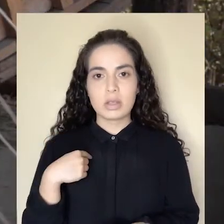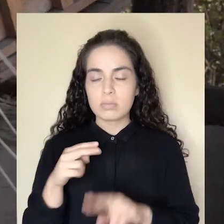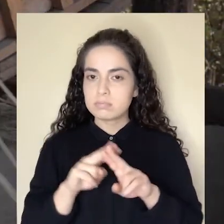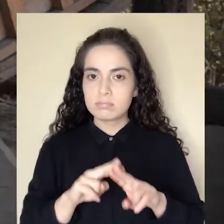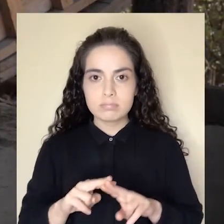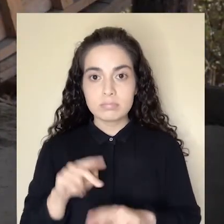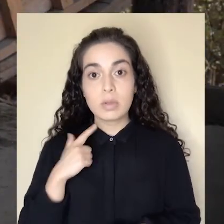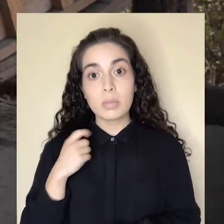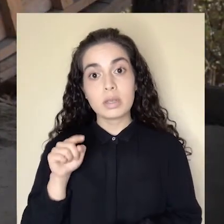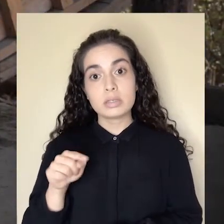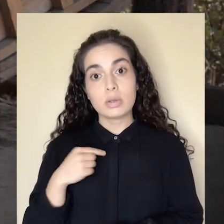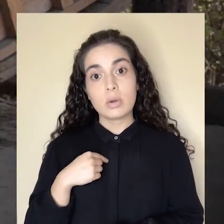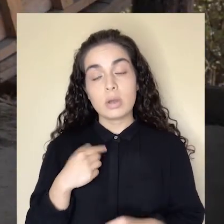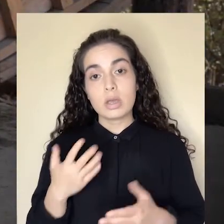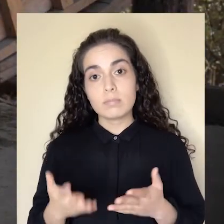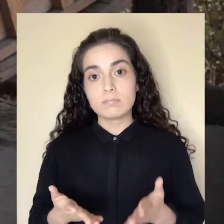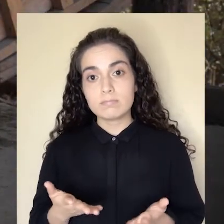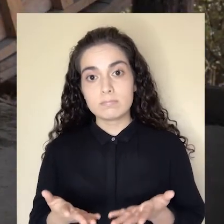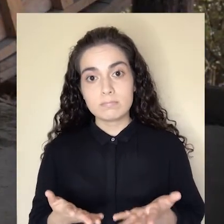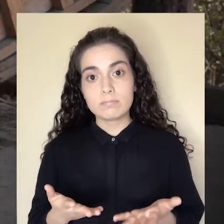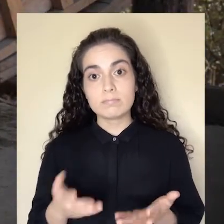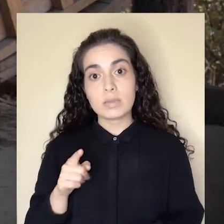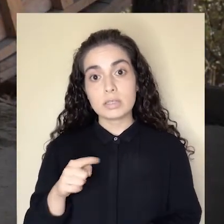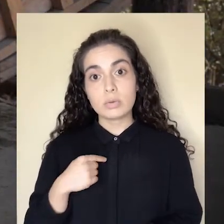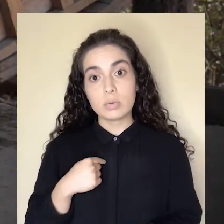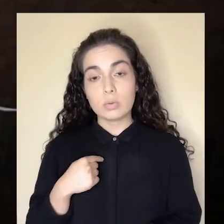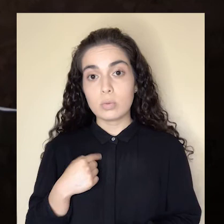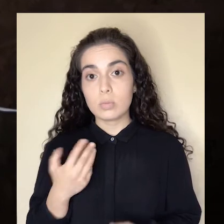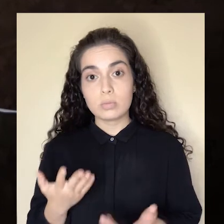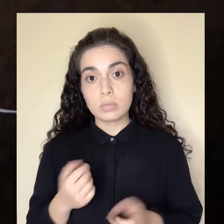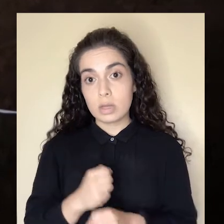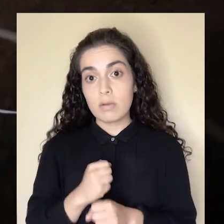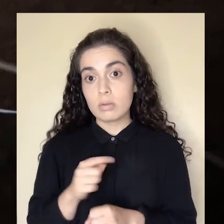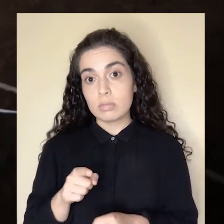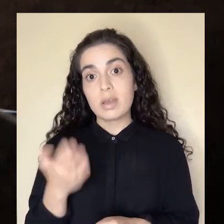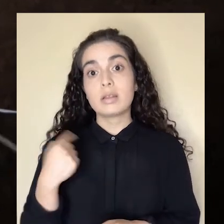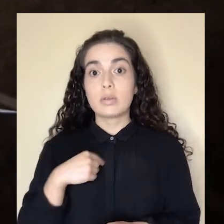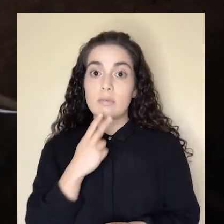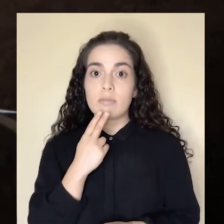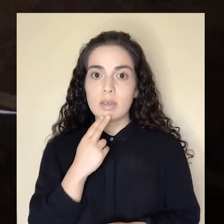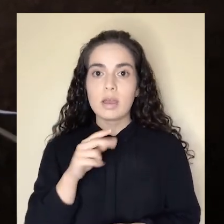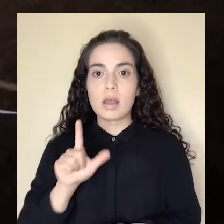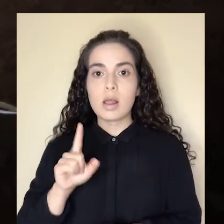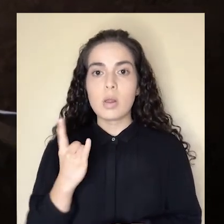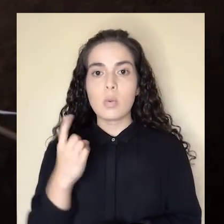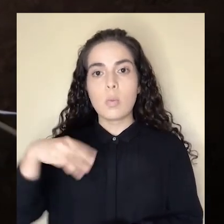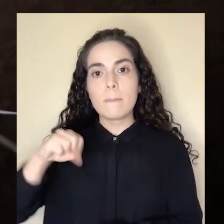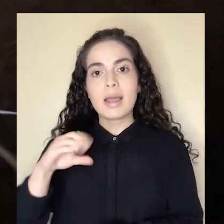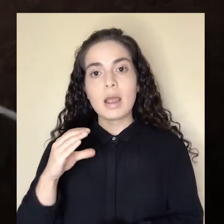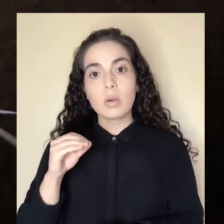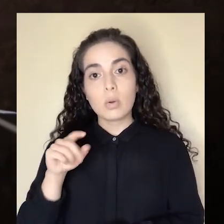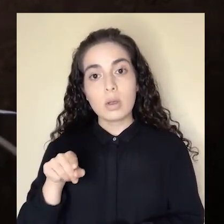hacerlo porque yo con esto le ya iba, como era del Humaco y tenía que caminar